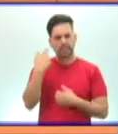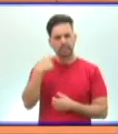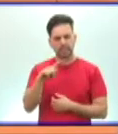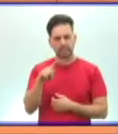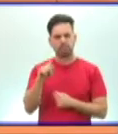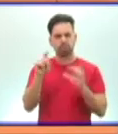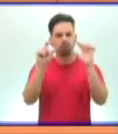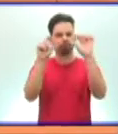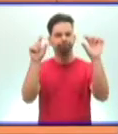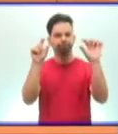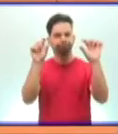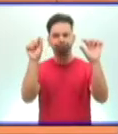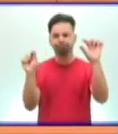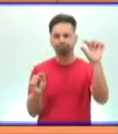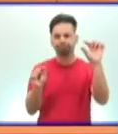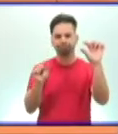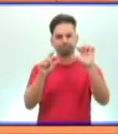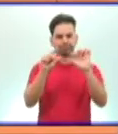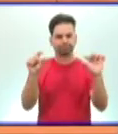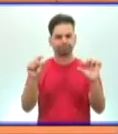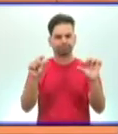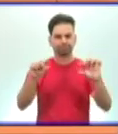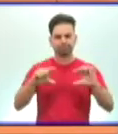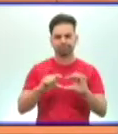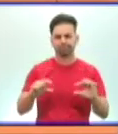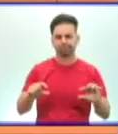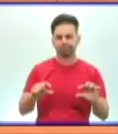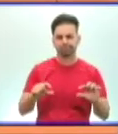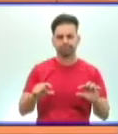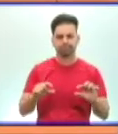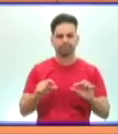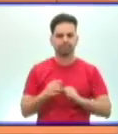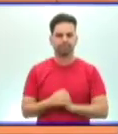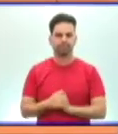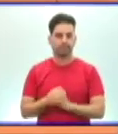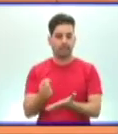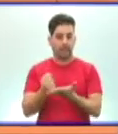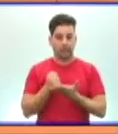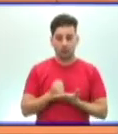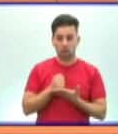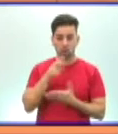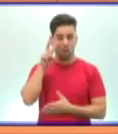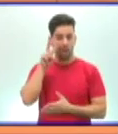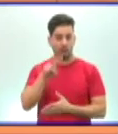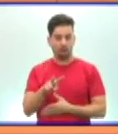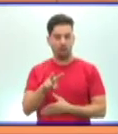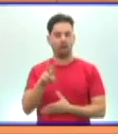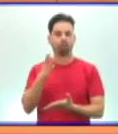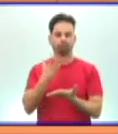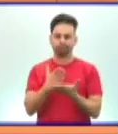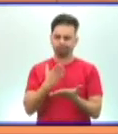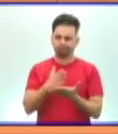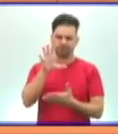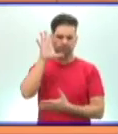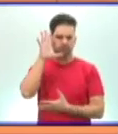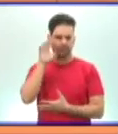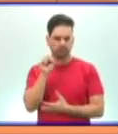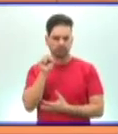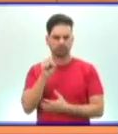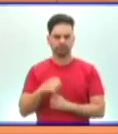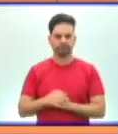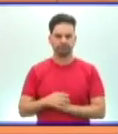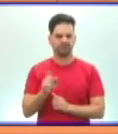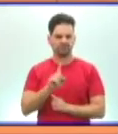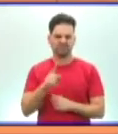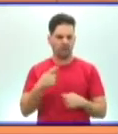mapas conceptuales, que les ayude a estudiar, que les ayude a encontrar la lógica de estos conceptos para que no aprendan de